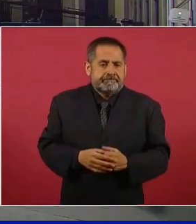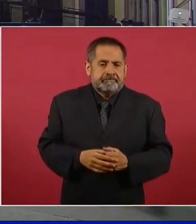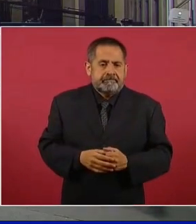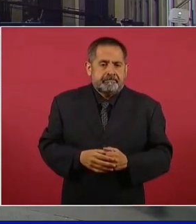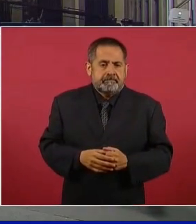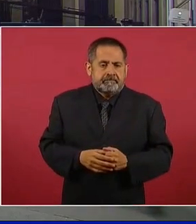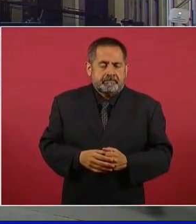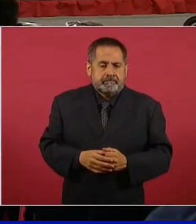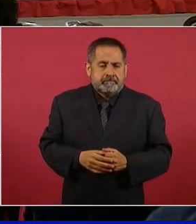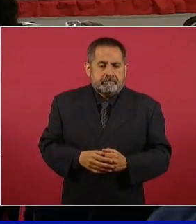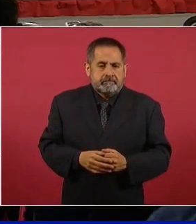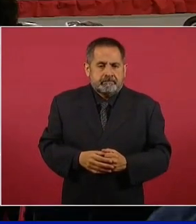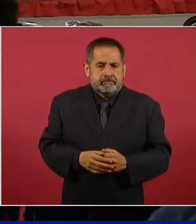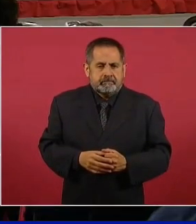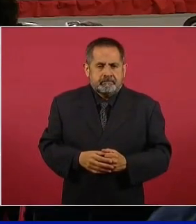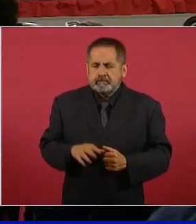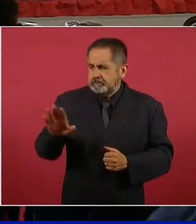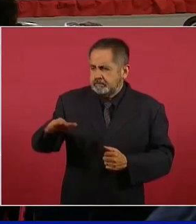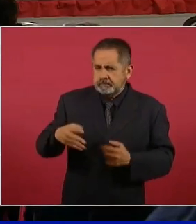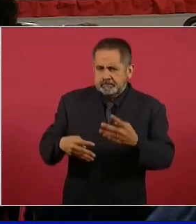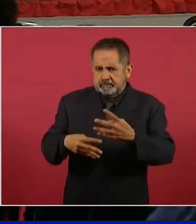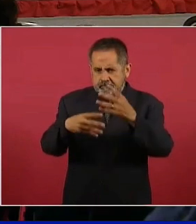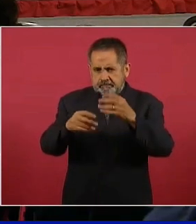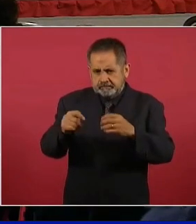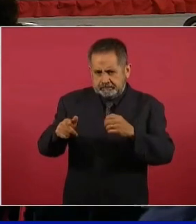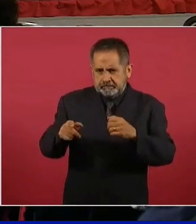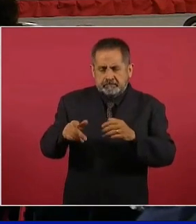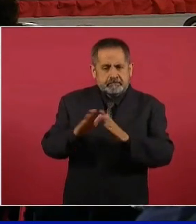a ver, ahí mismo está en ese libro